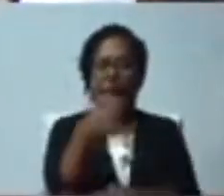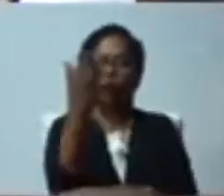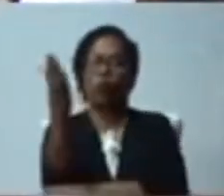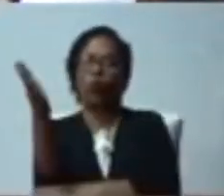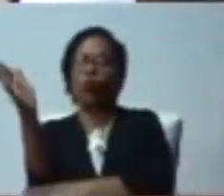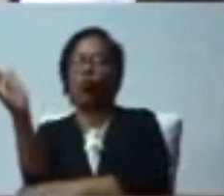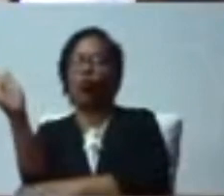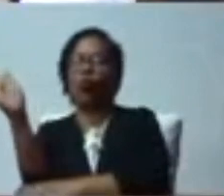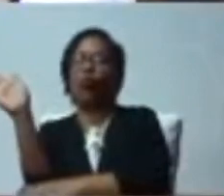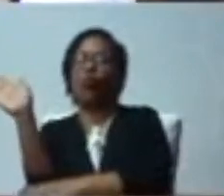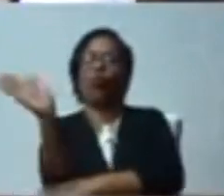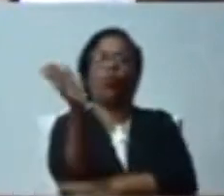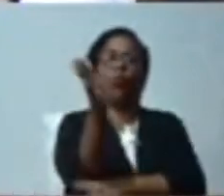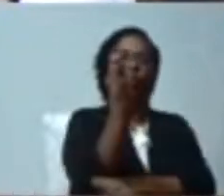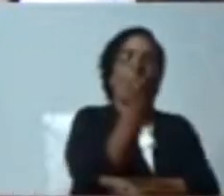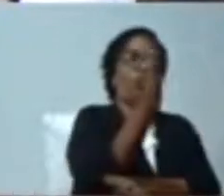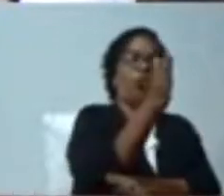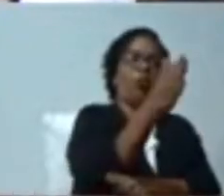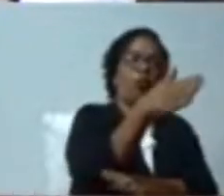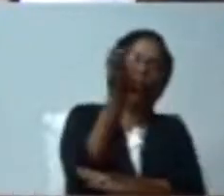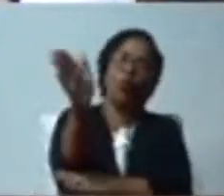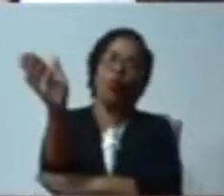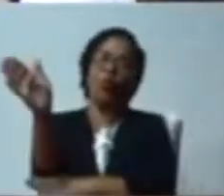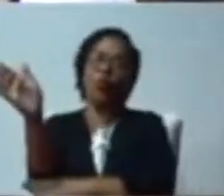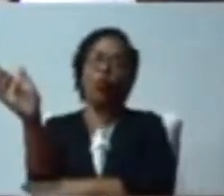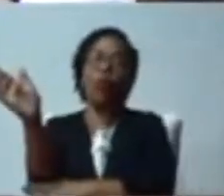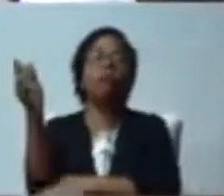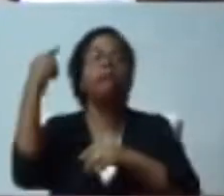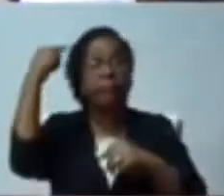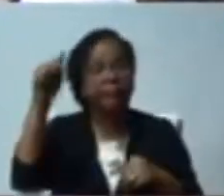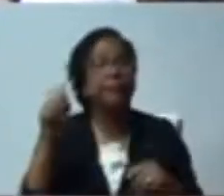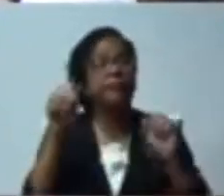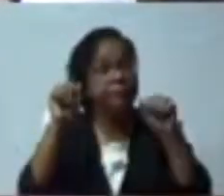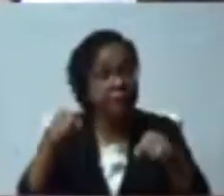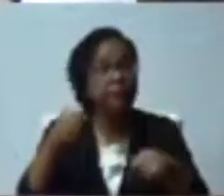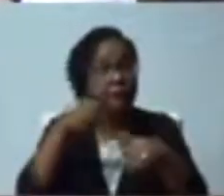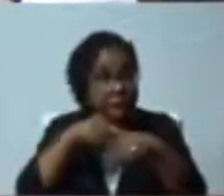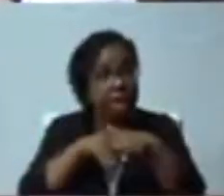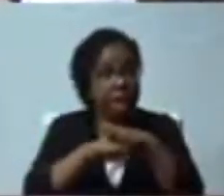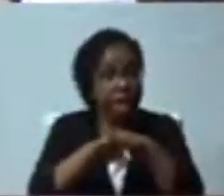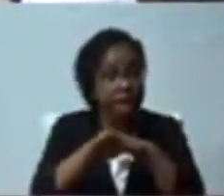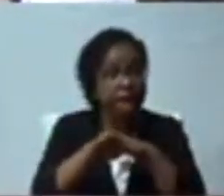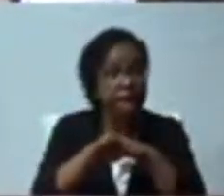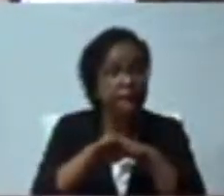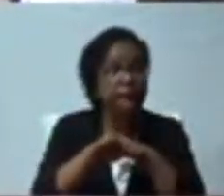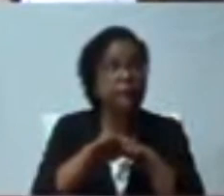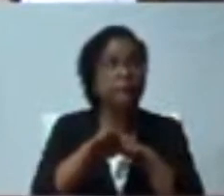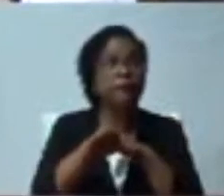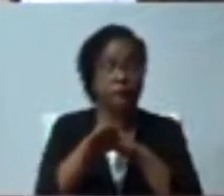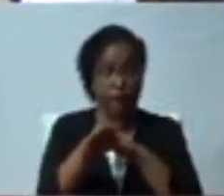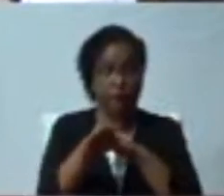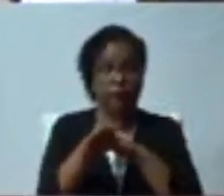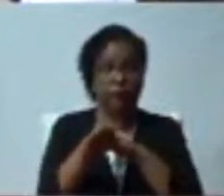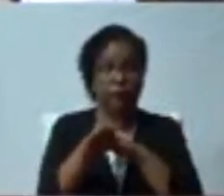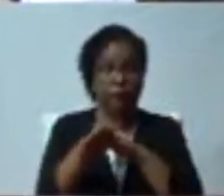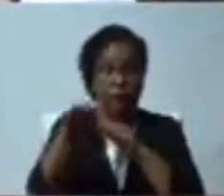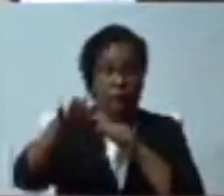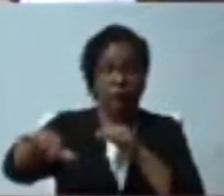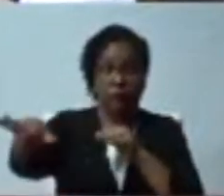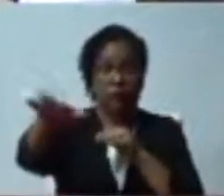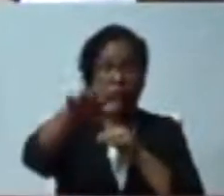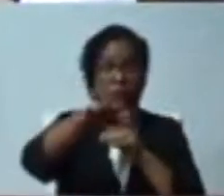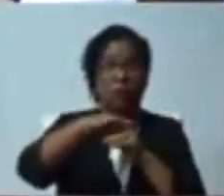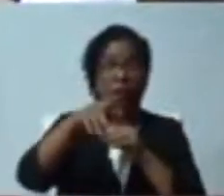Ok. Para que esos veleros pudieran entrar y toda esa gama de